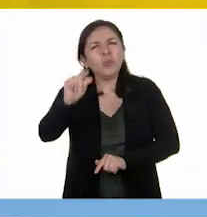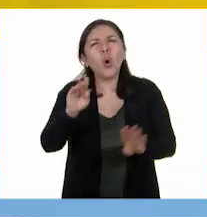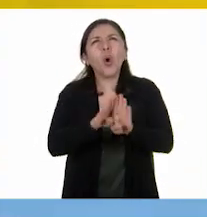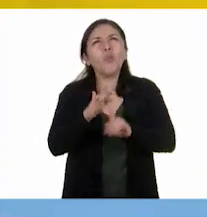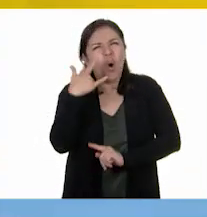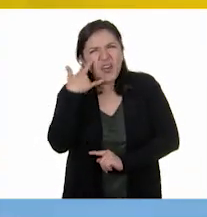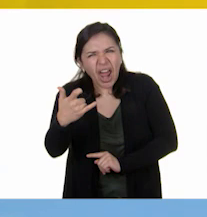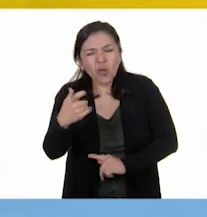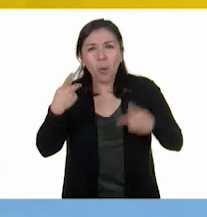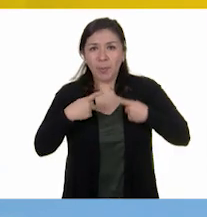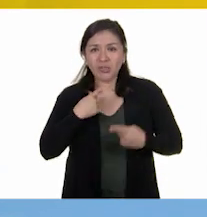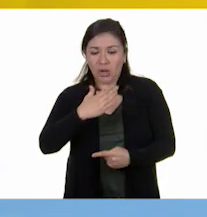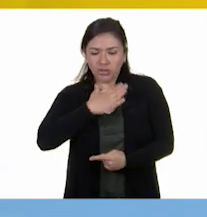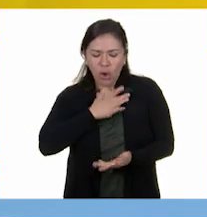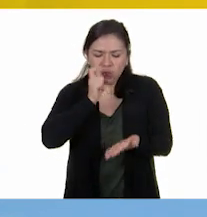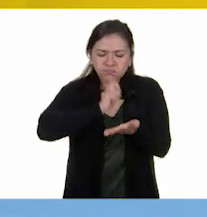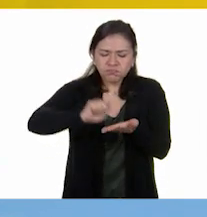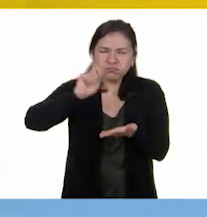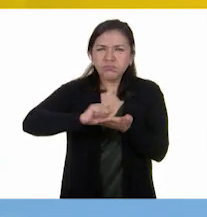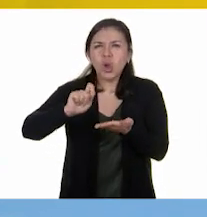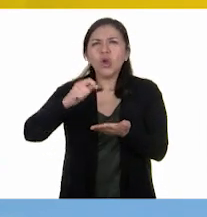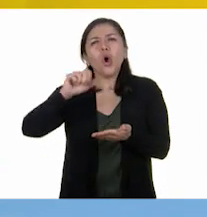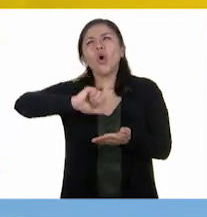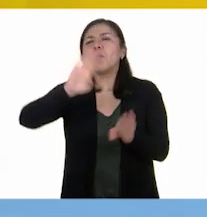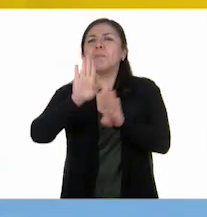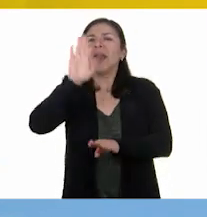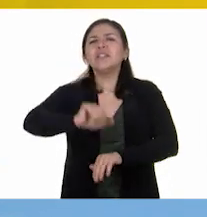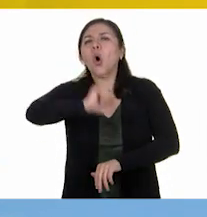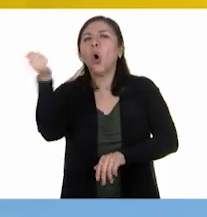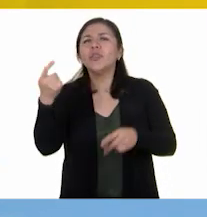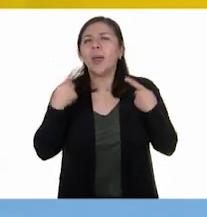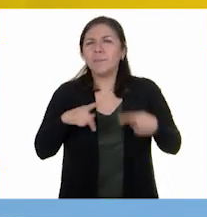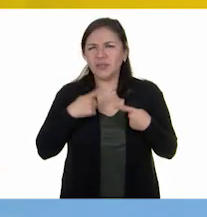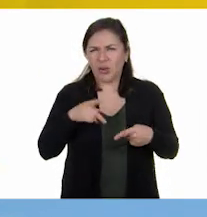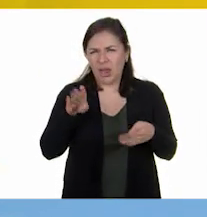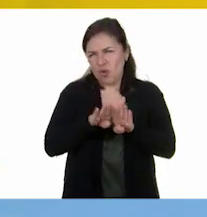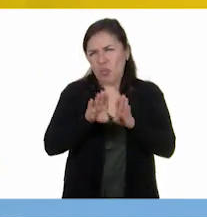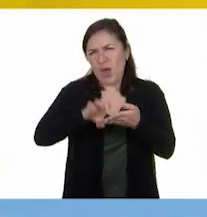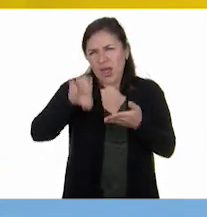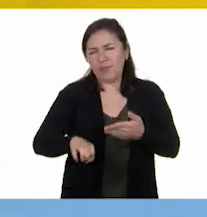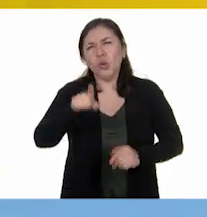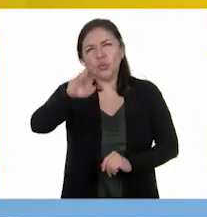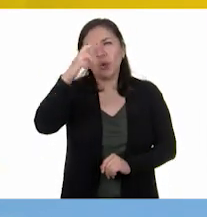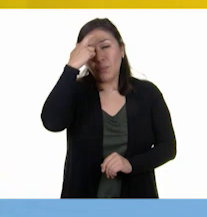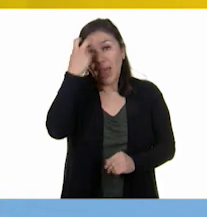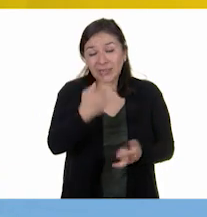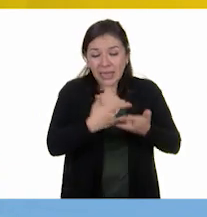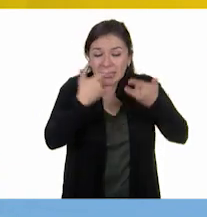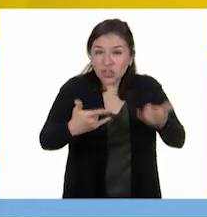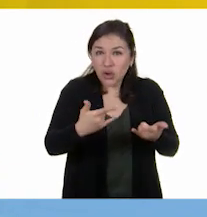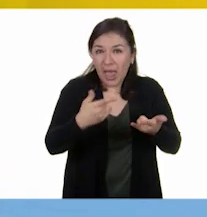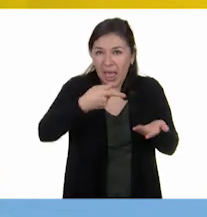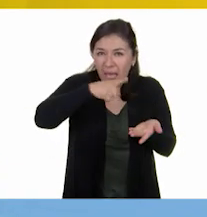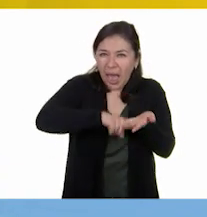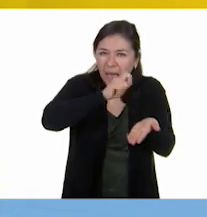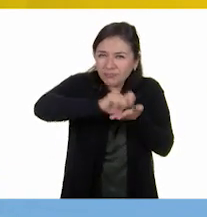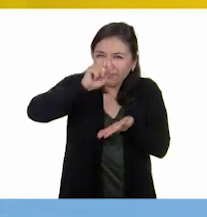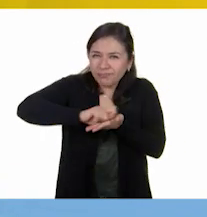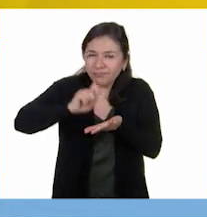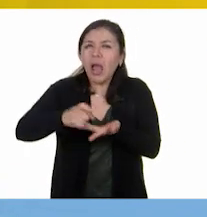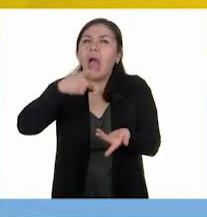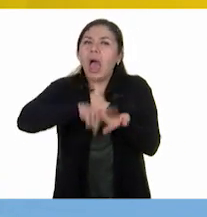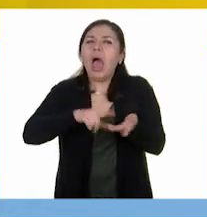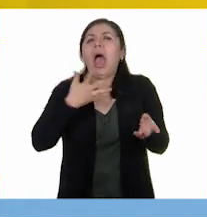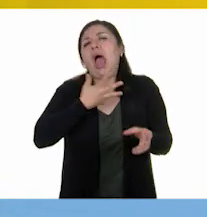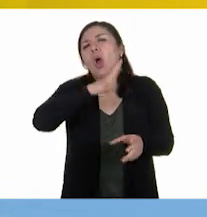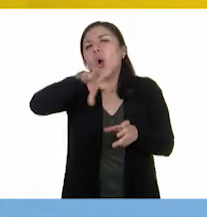mismo en tercera persona, por ejemplo. Y recuerda que, como hemos visto, el relato histórico abarca diversos tipos de textos,